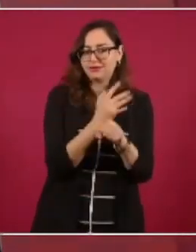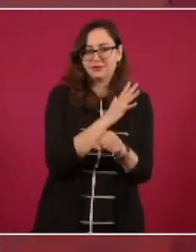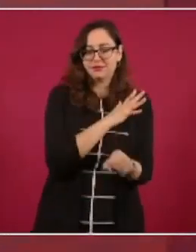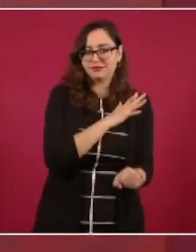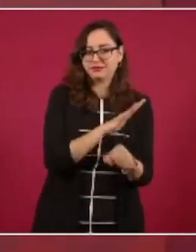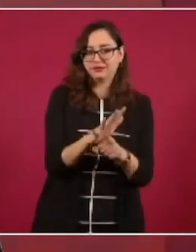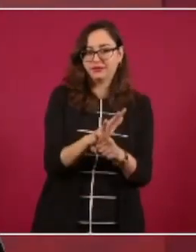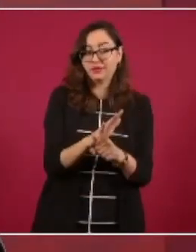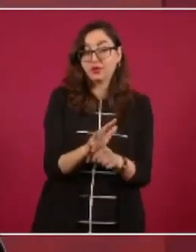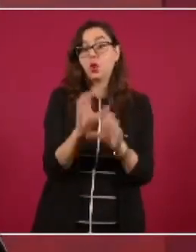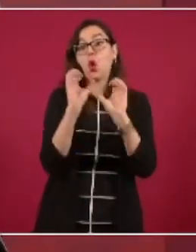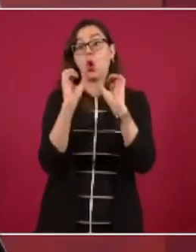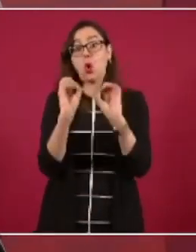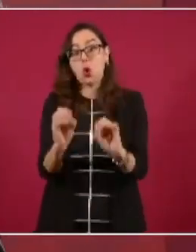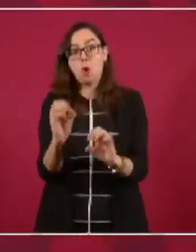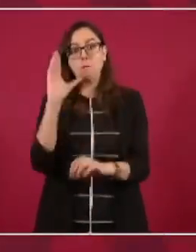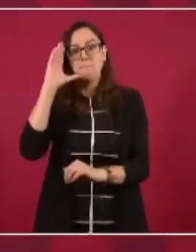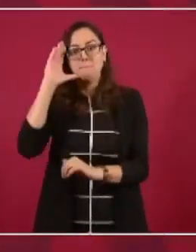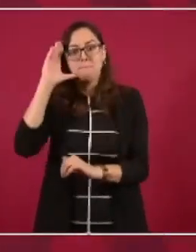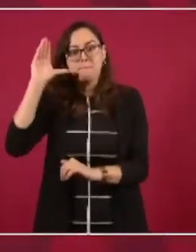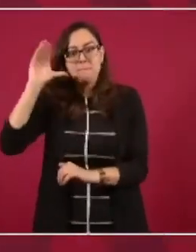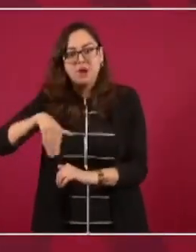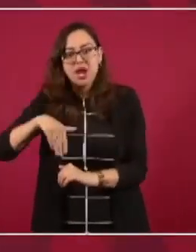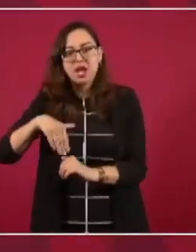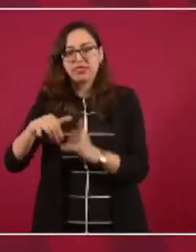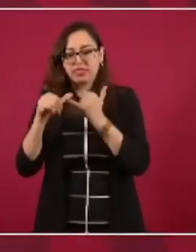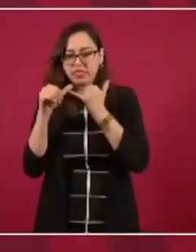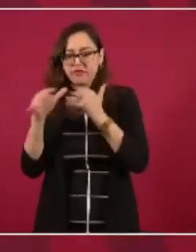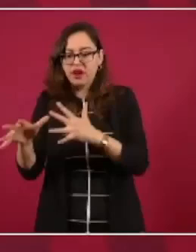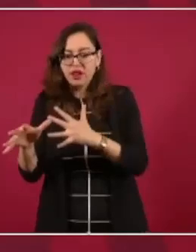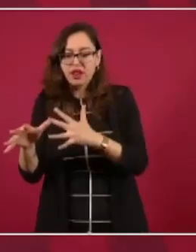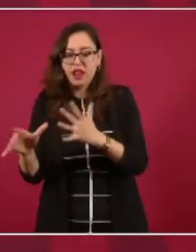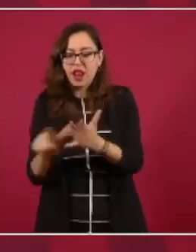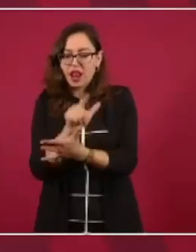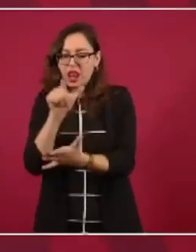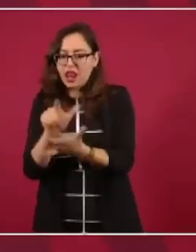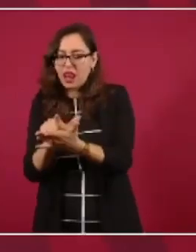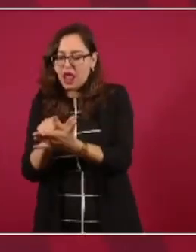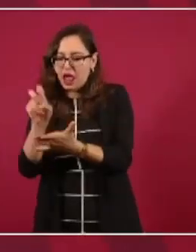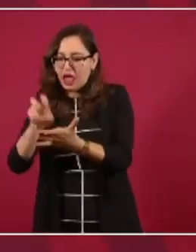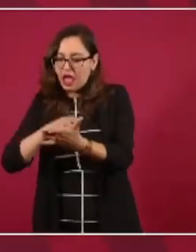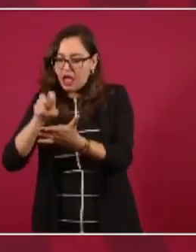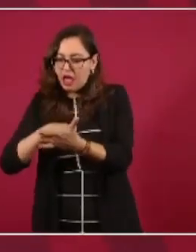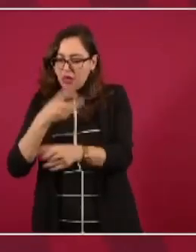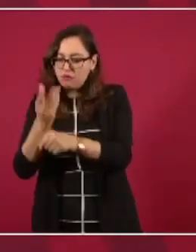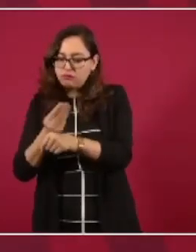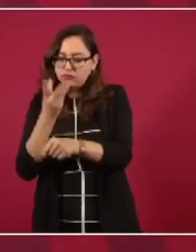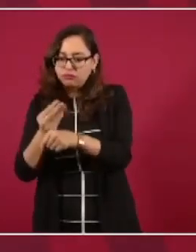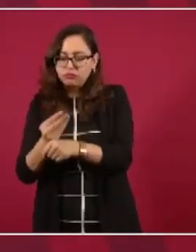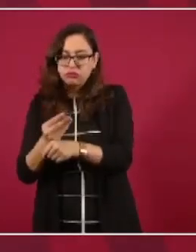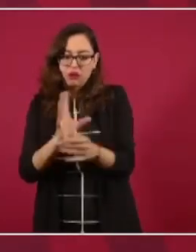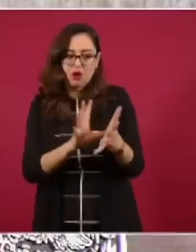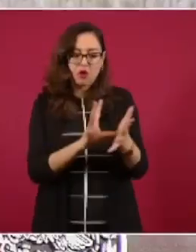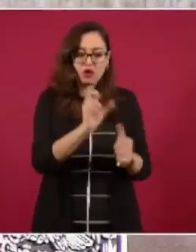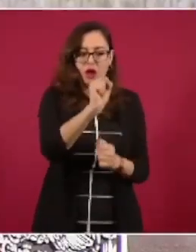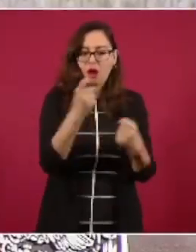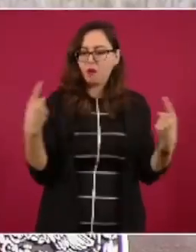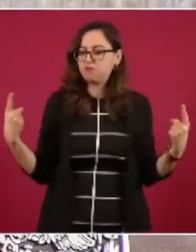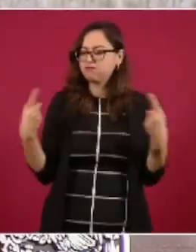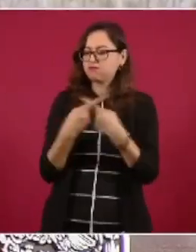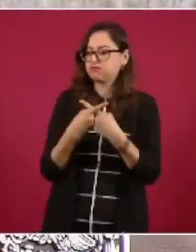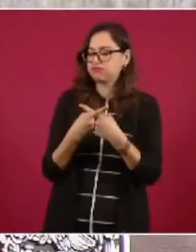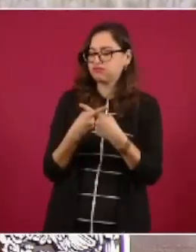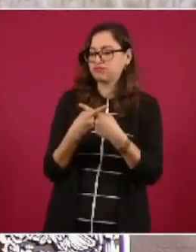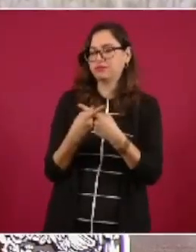hacer la chicanada de mantener el artículo de la Constitución, pero modificar